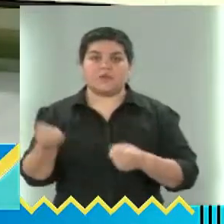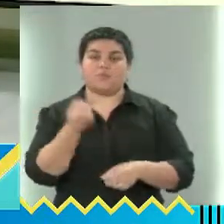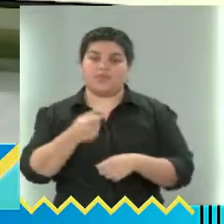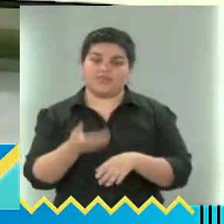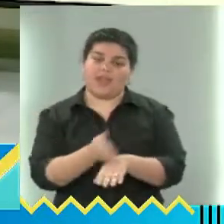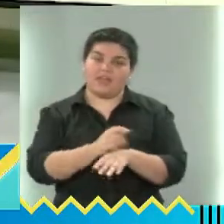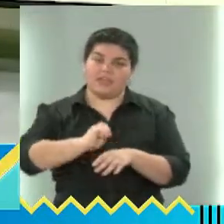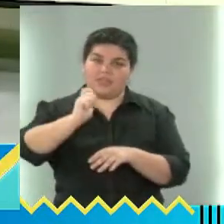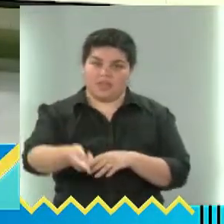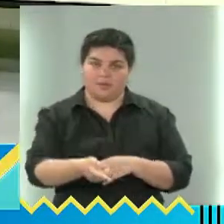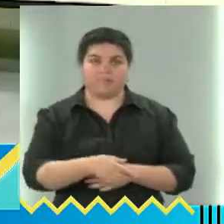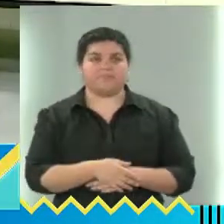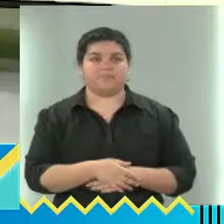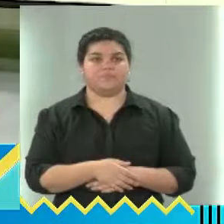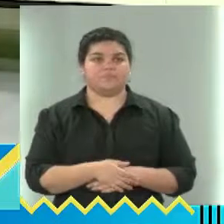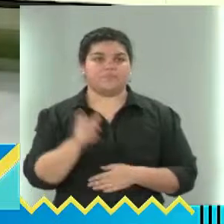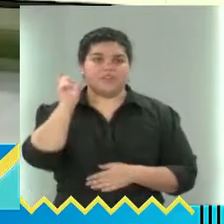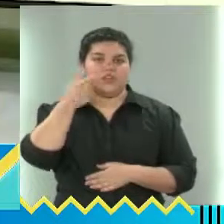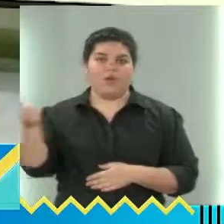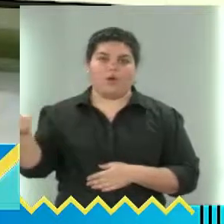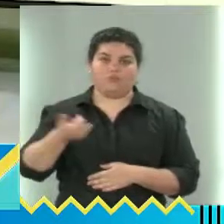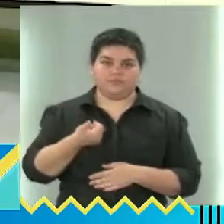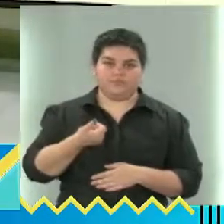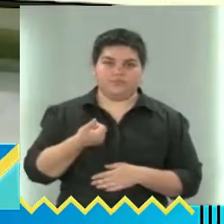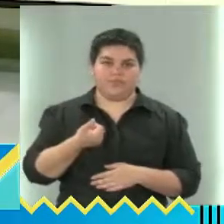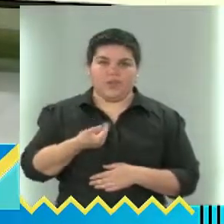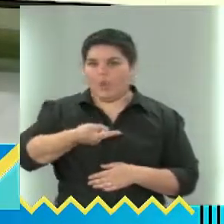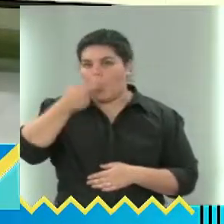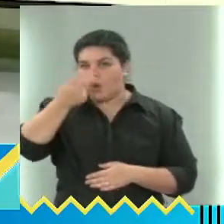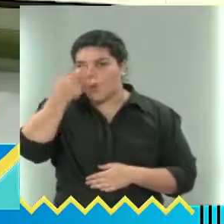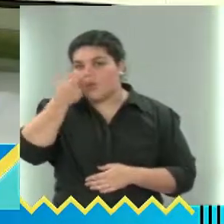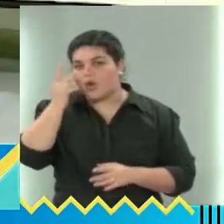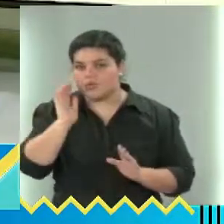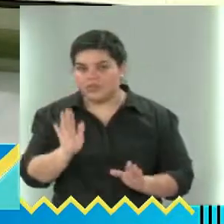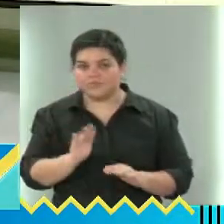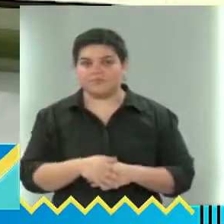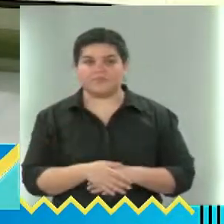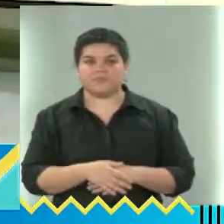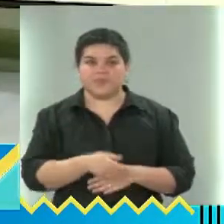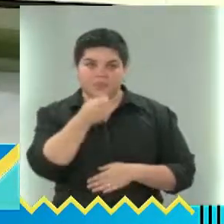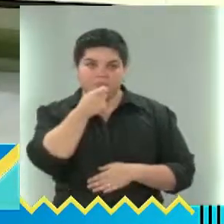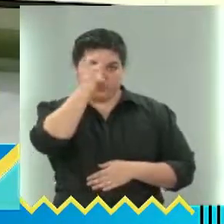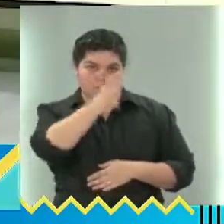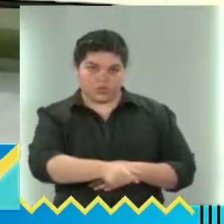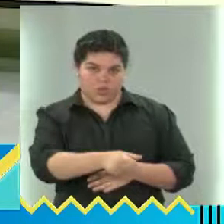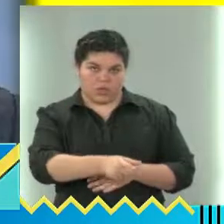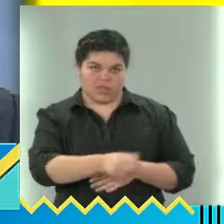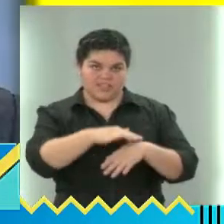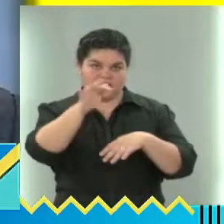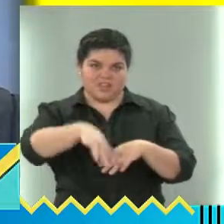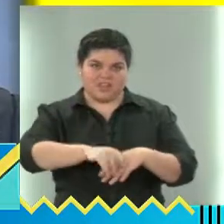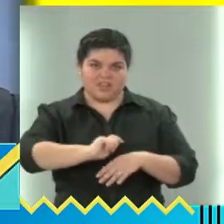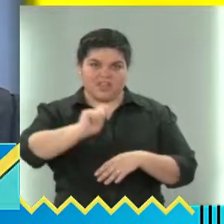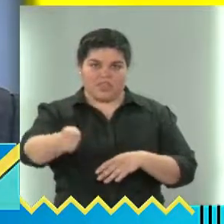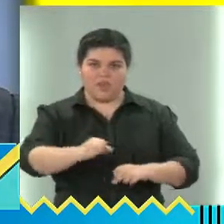perfecto. Desde el control me están preguntando preguntas curiosas, que si, por ejemplo, si una persona dona sangre, engorda. No. ¿Esto es